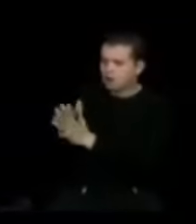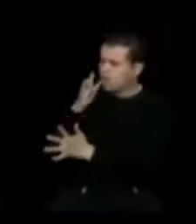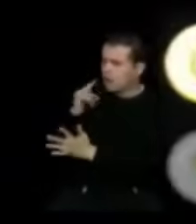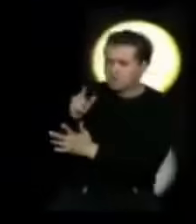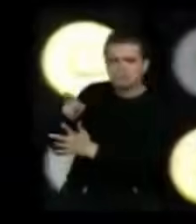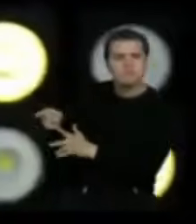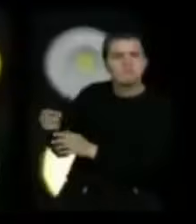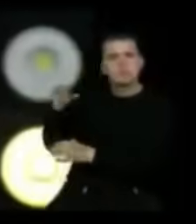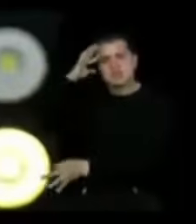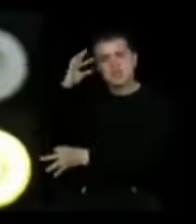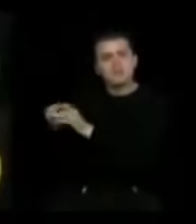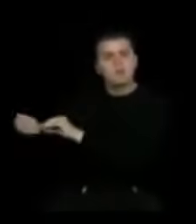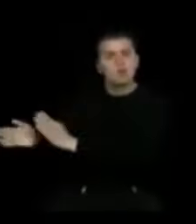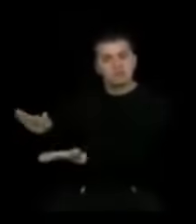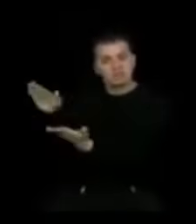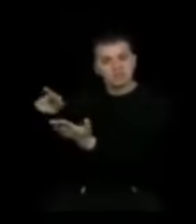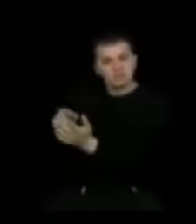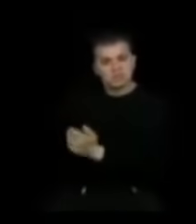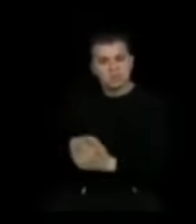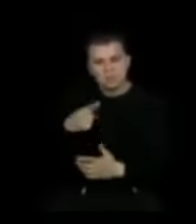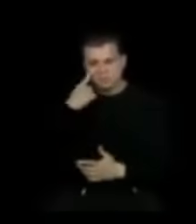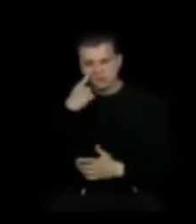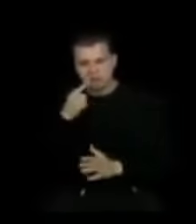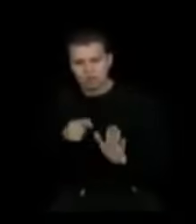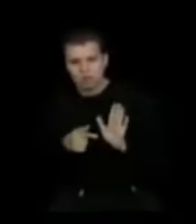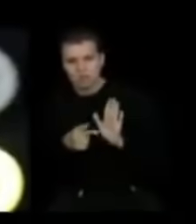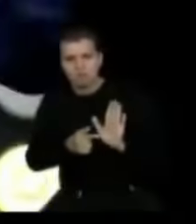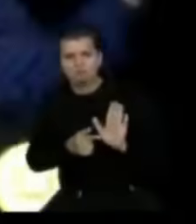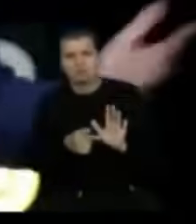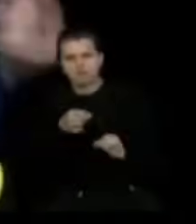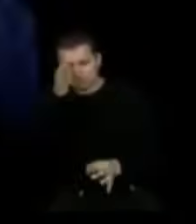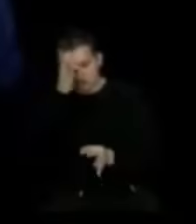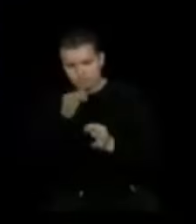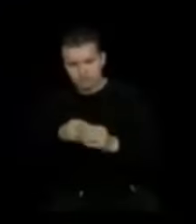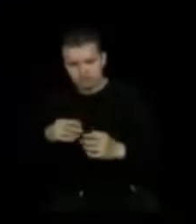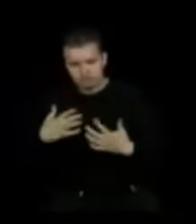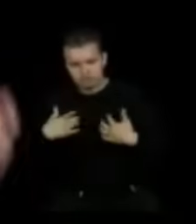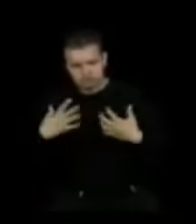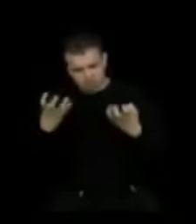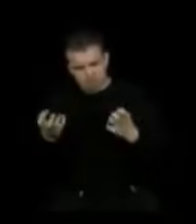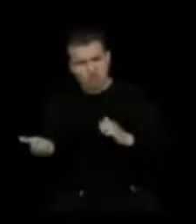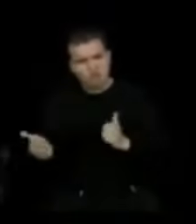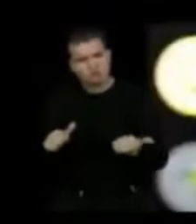Hay evidencia de la fe, y una de esas evidencias es: yo quiero bautizarme.